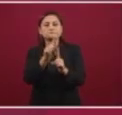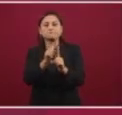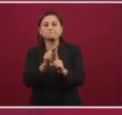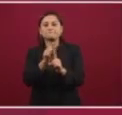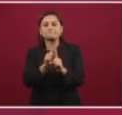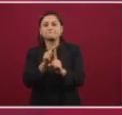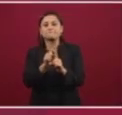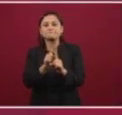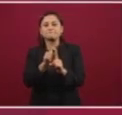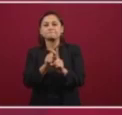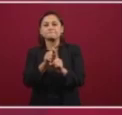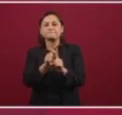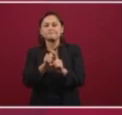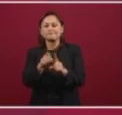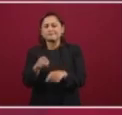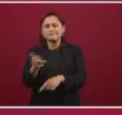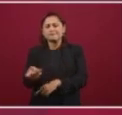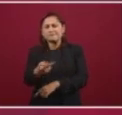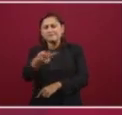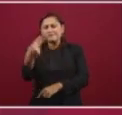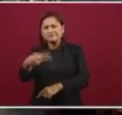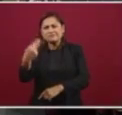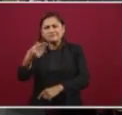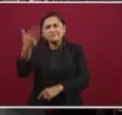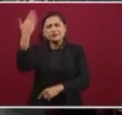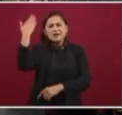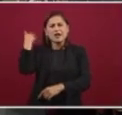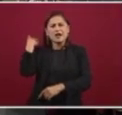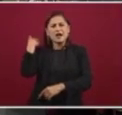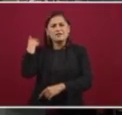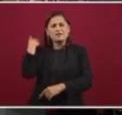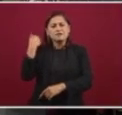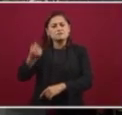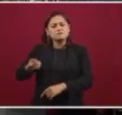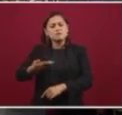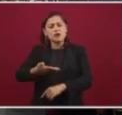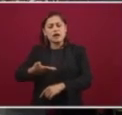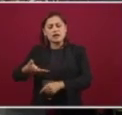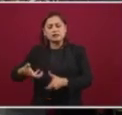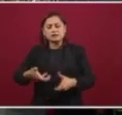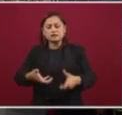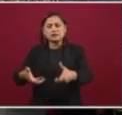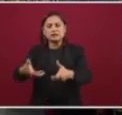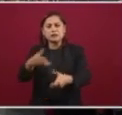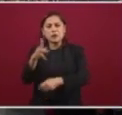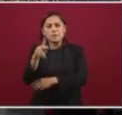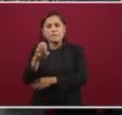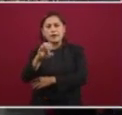¿Cómo se llama lo que antes era el sendero del peje? ¿Eh?